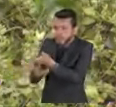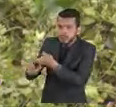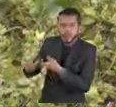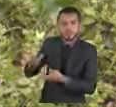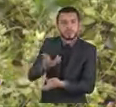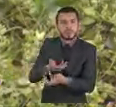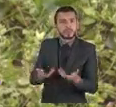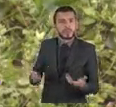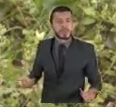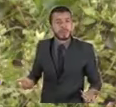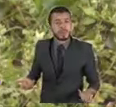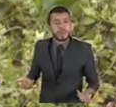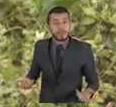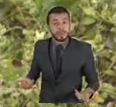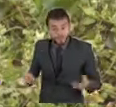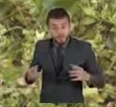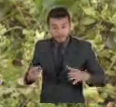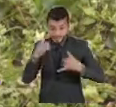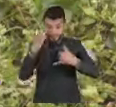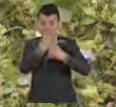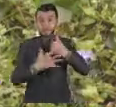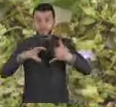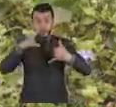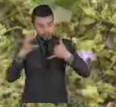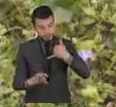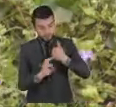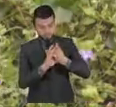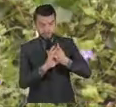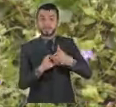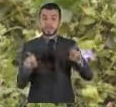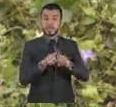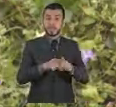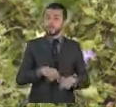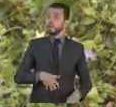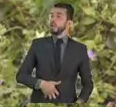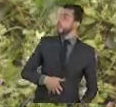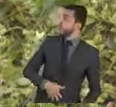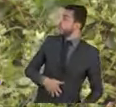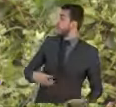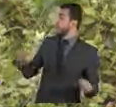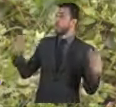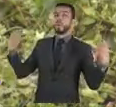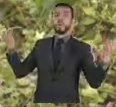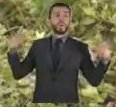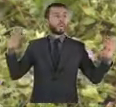ombligo, profundizando sus ventajas solo para el entorno urbano, a expensas del mundo rural.